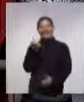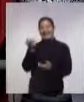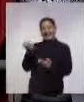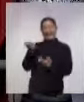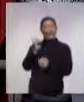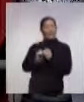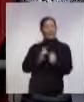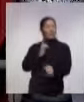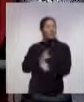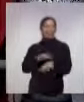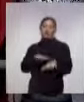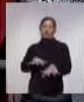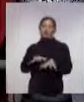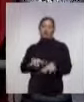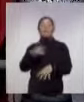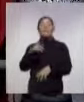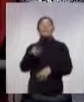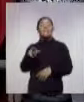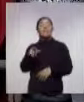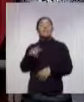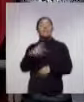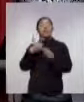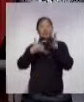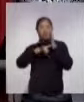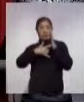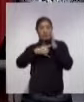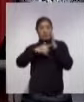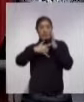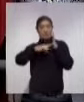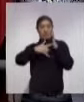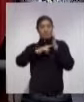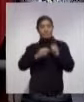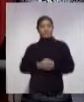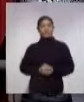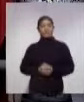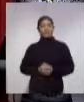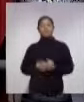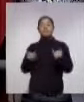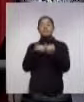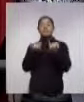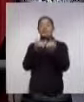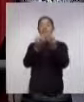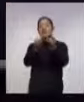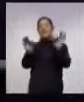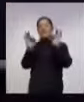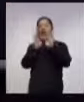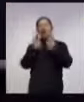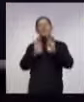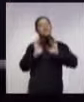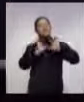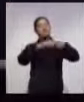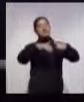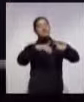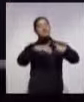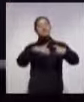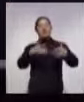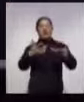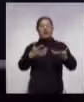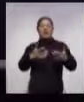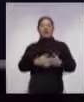gran oportunidad, sobre todo porque los horarios y la forma de inscribirse, sobre todo de